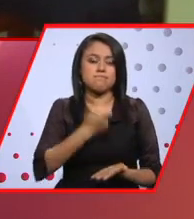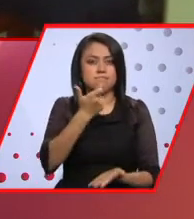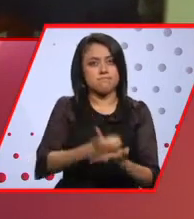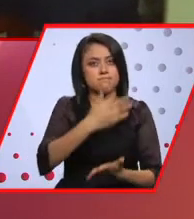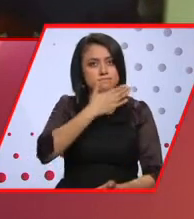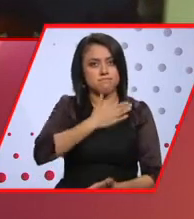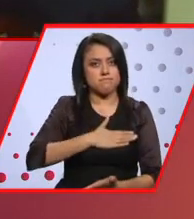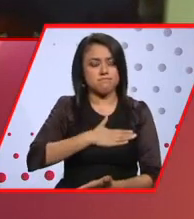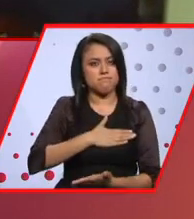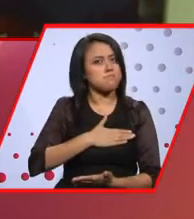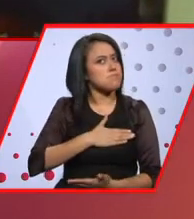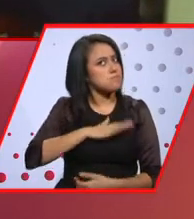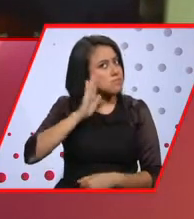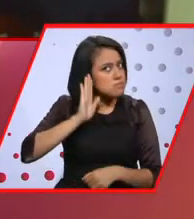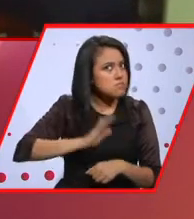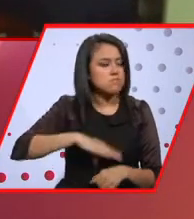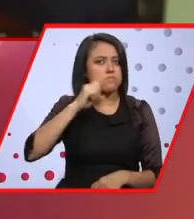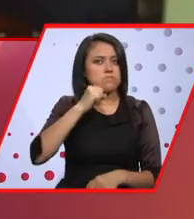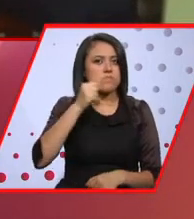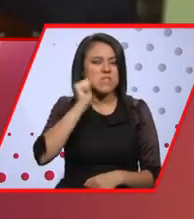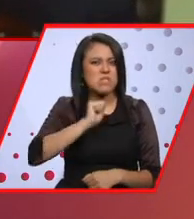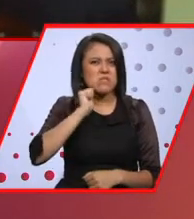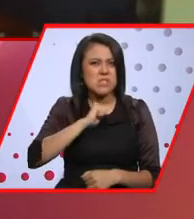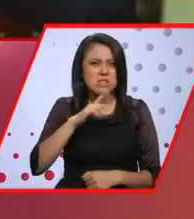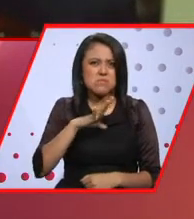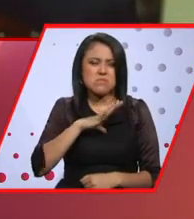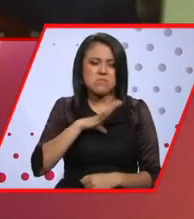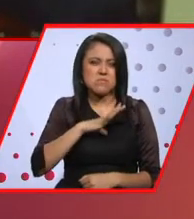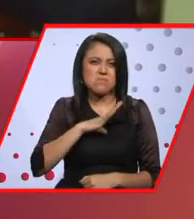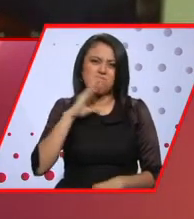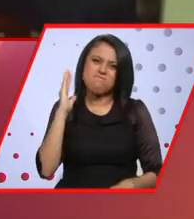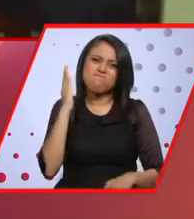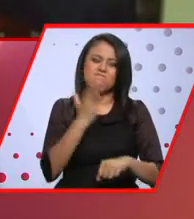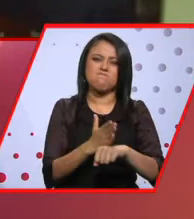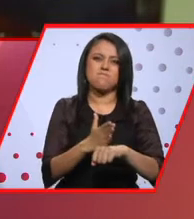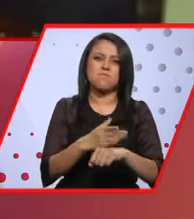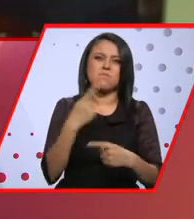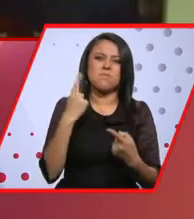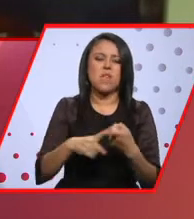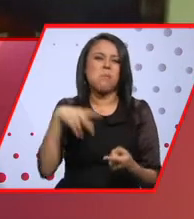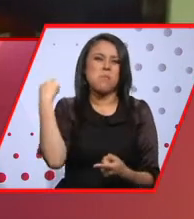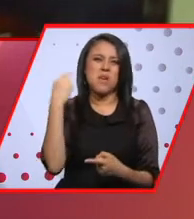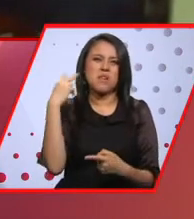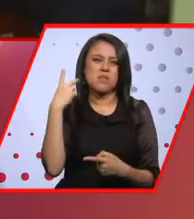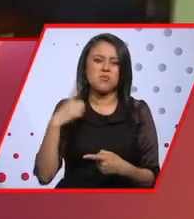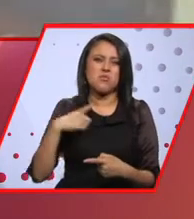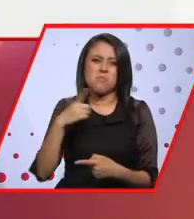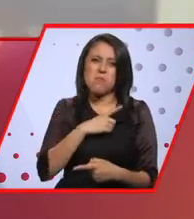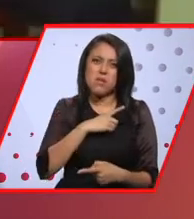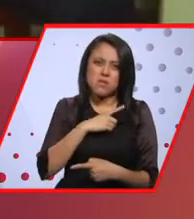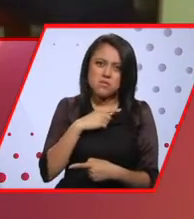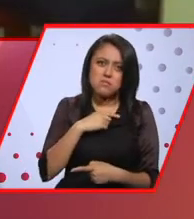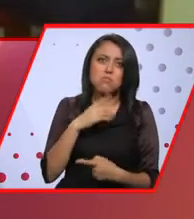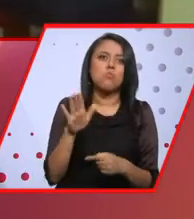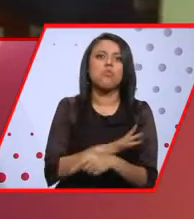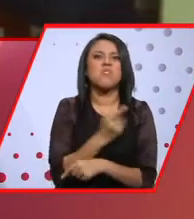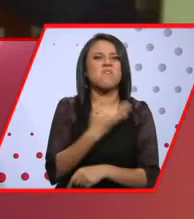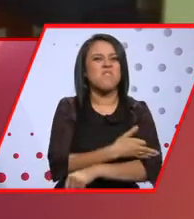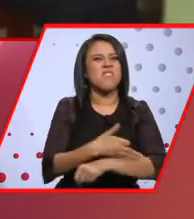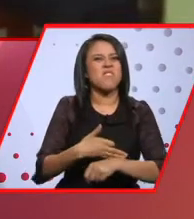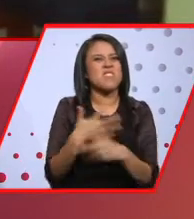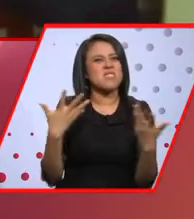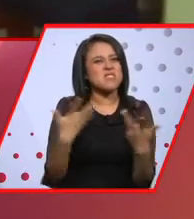mexicana mucho, pero primero a los veracruzanos tienes que pagarle. Tiene que pagarle a los veracruzanos lo que le hizo a sus